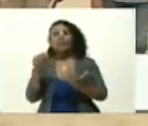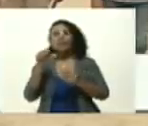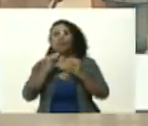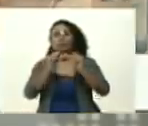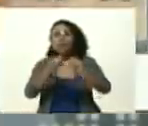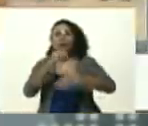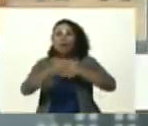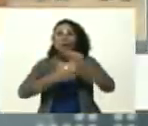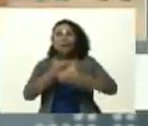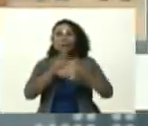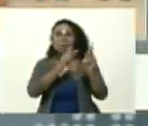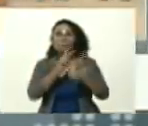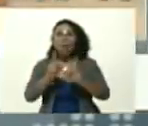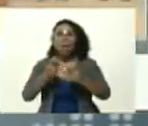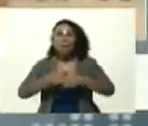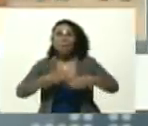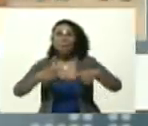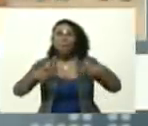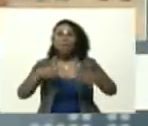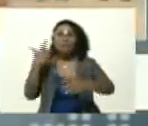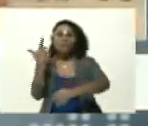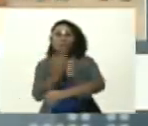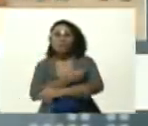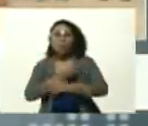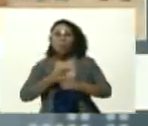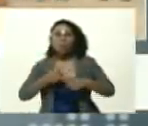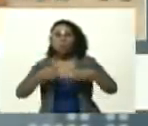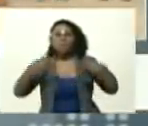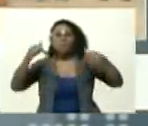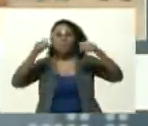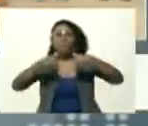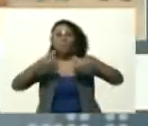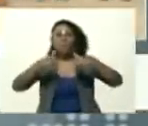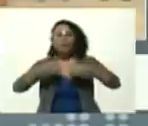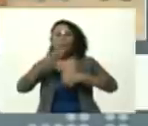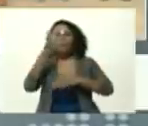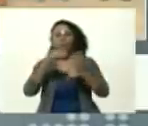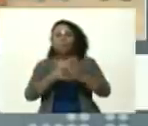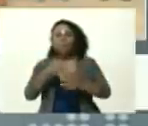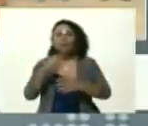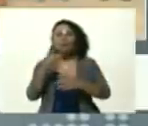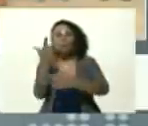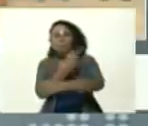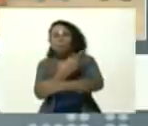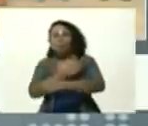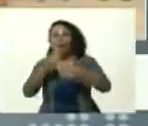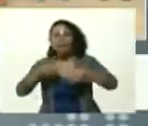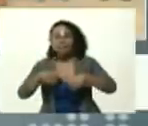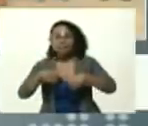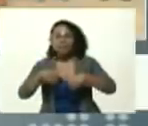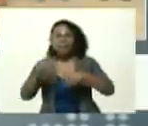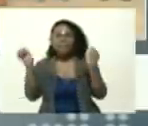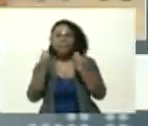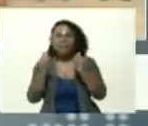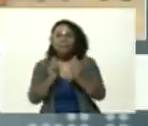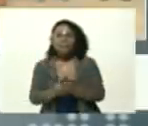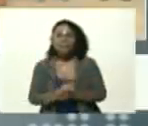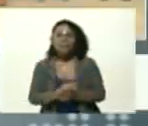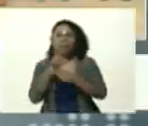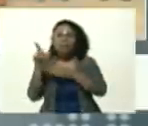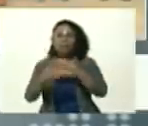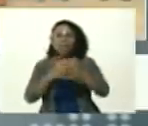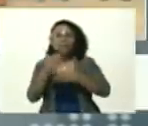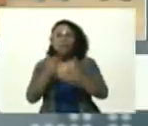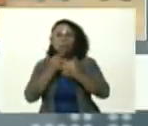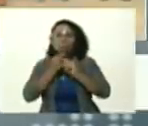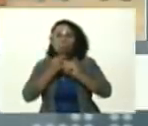haciendo el plan de intensificación de la vacunación. Hoy llegaron 4.000 dosis de vacunas solo aquí al Valle del Mocotí, presidente. Ha sido un